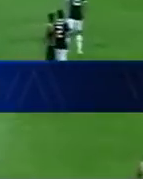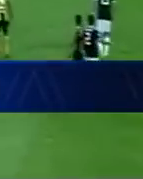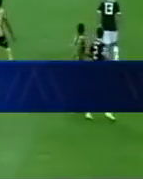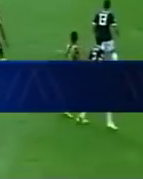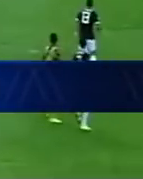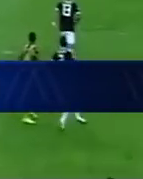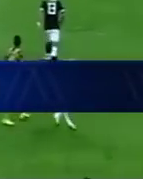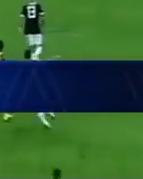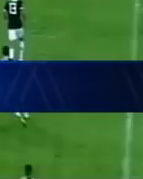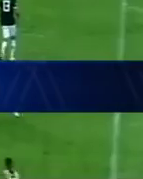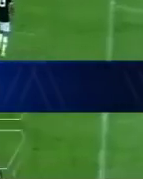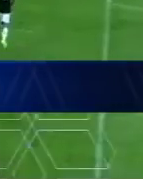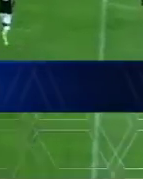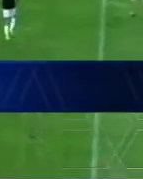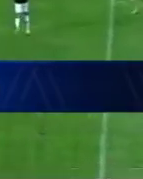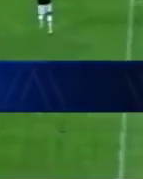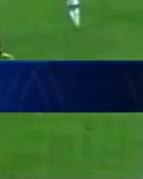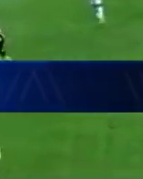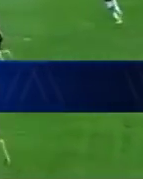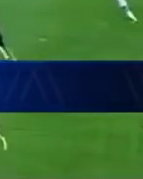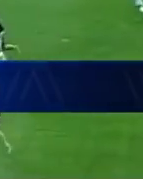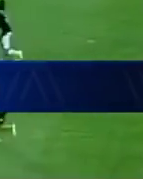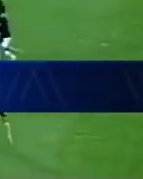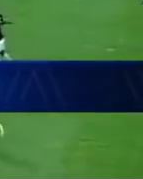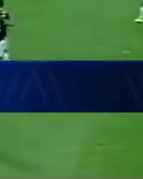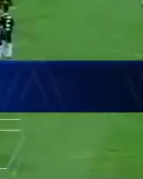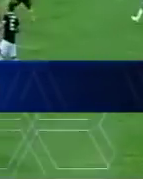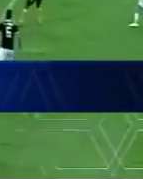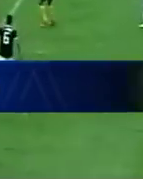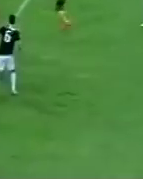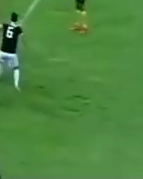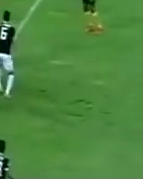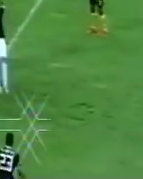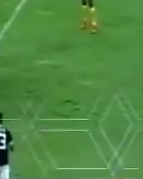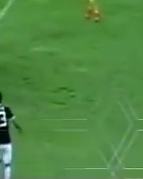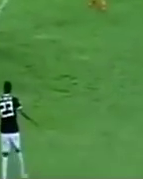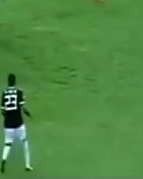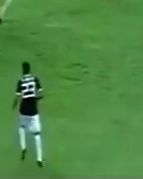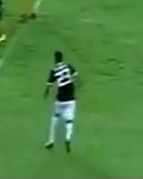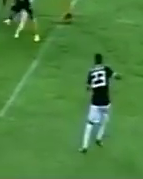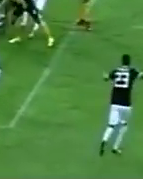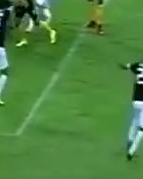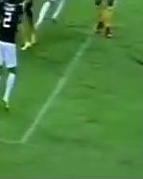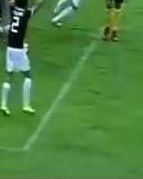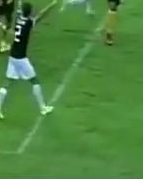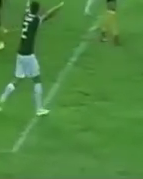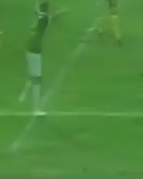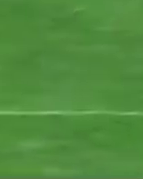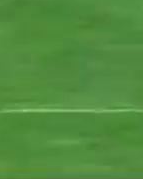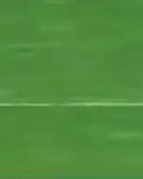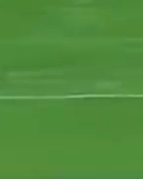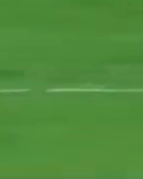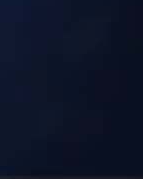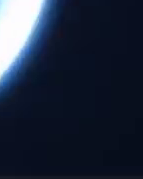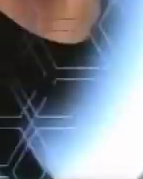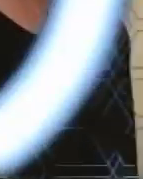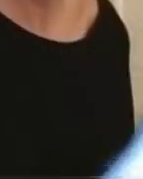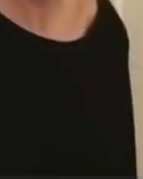Inicio prometedor. Carabobo Fútbol Club ganó 1-0 en la fase previa de la